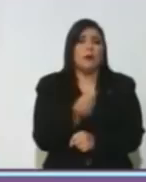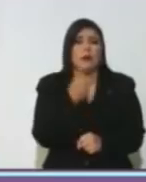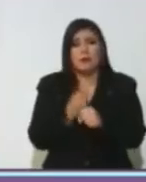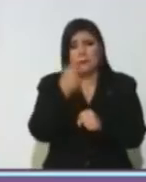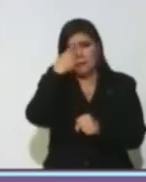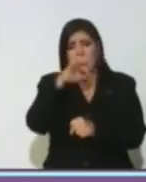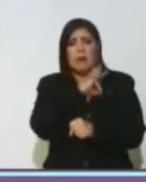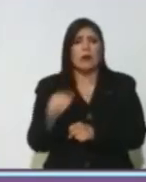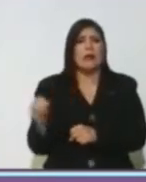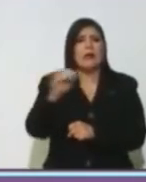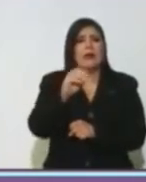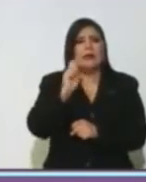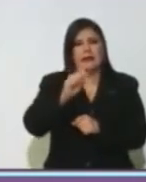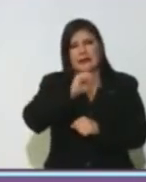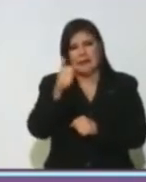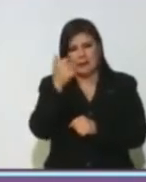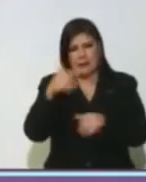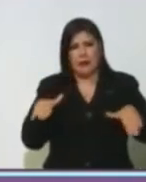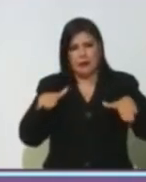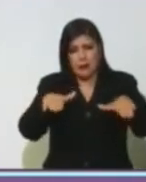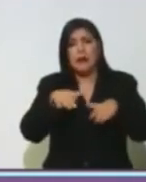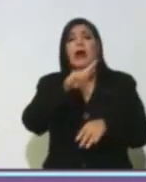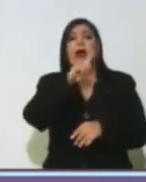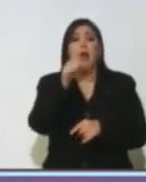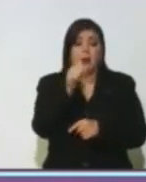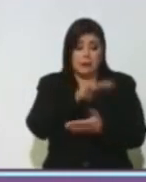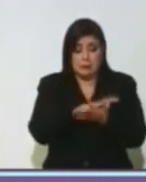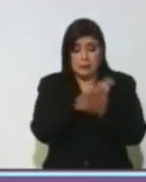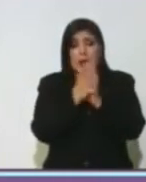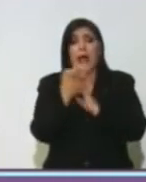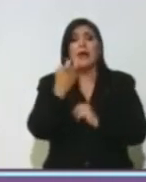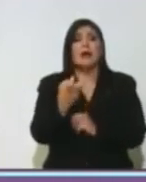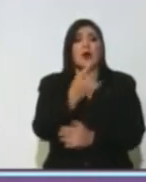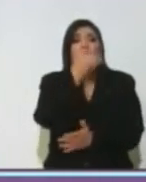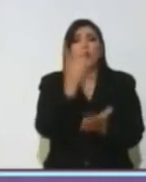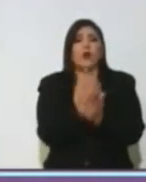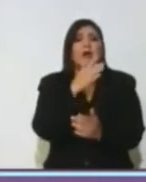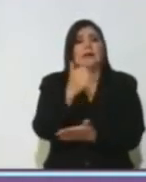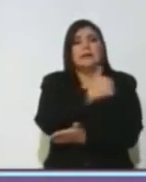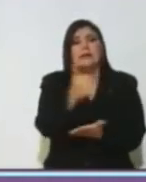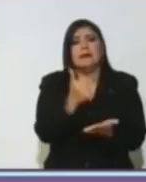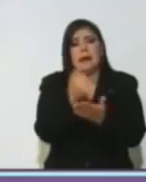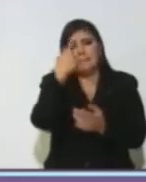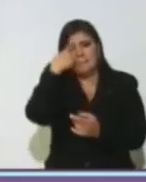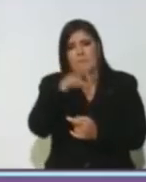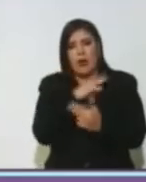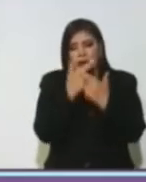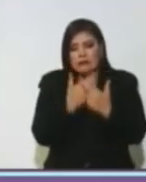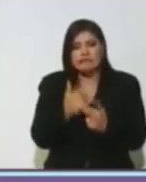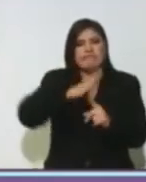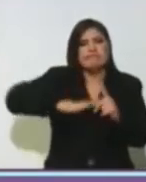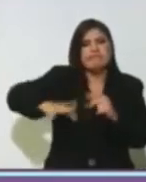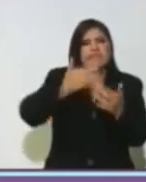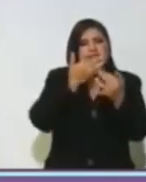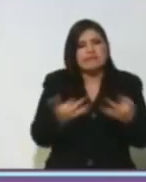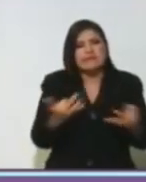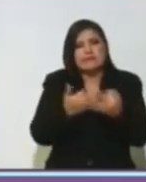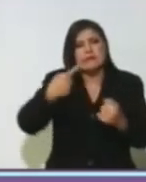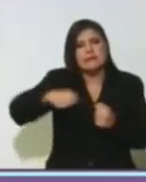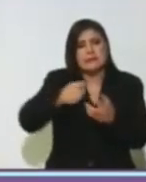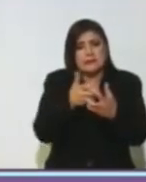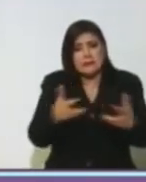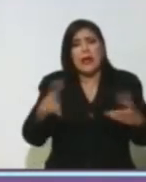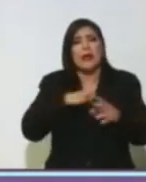del aeropuerto de inmediato nos convierte en la única ciudad en el mundo con una reserva territorial tan grande como